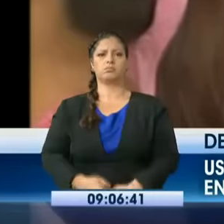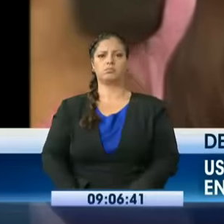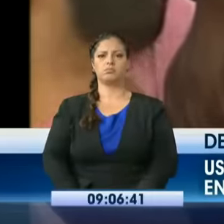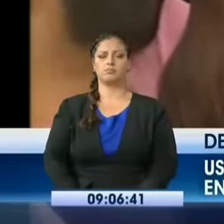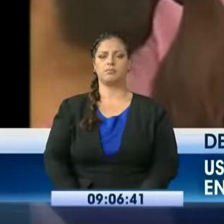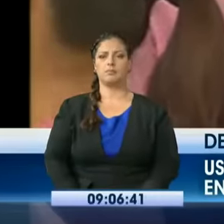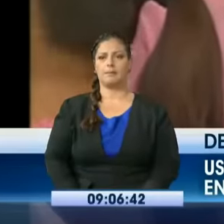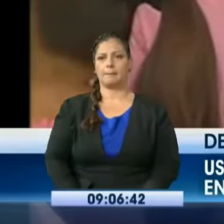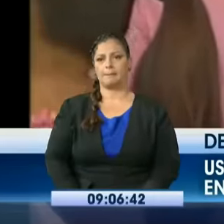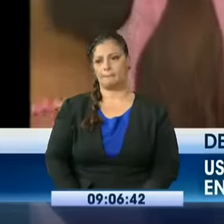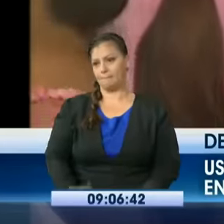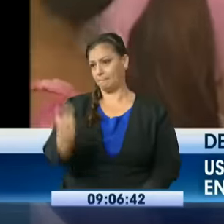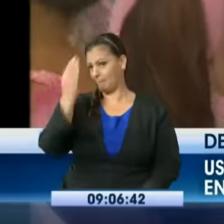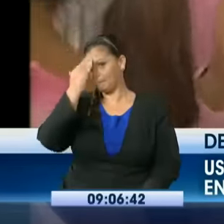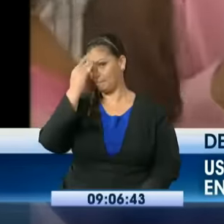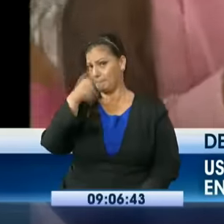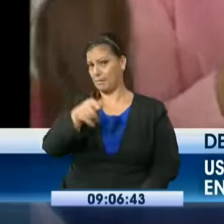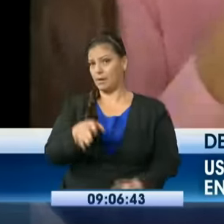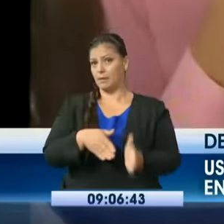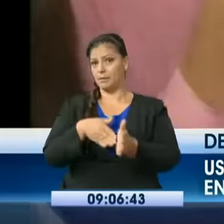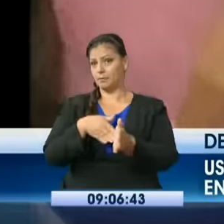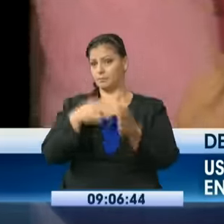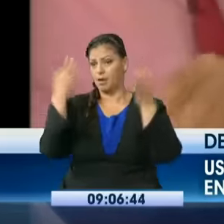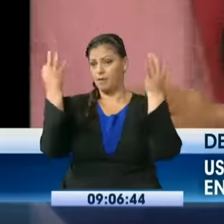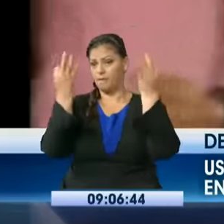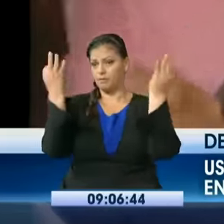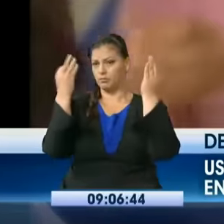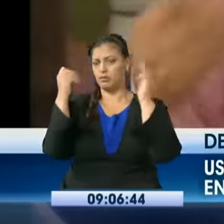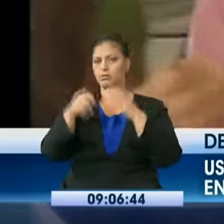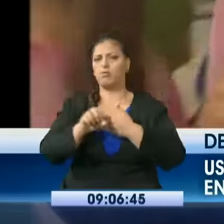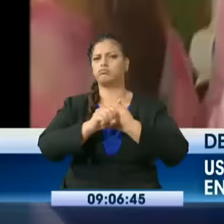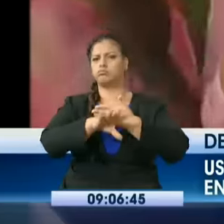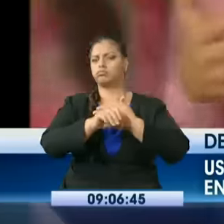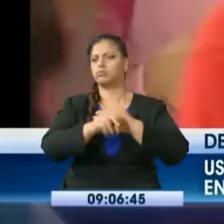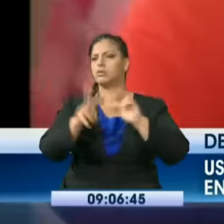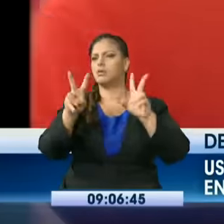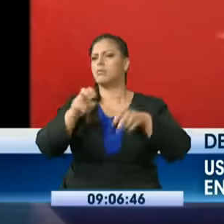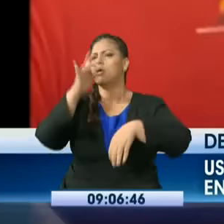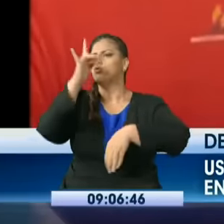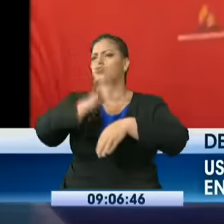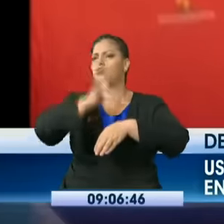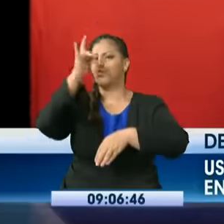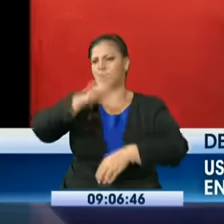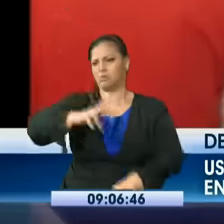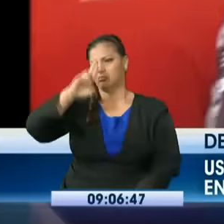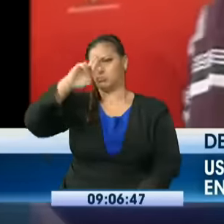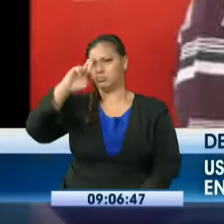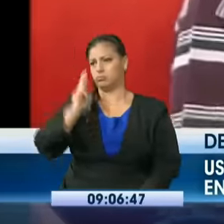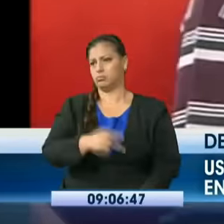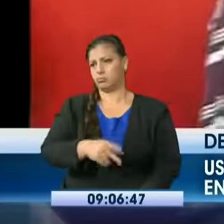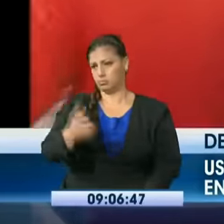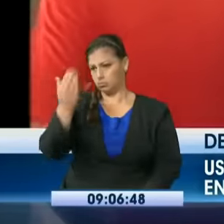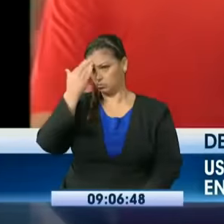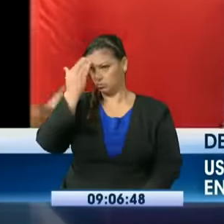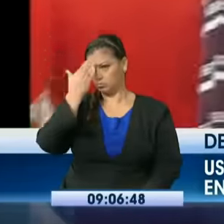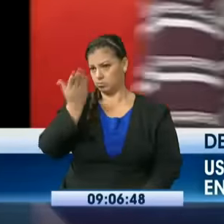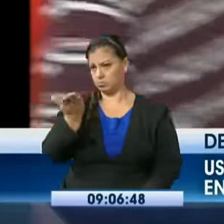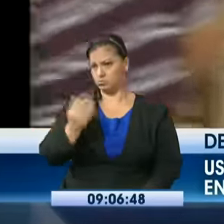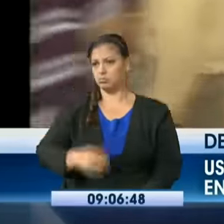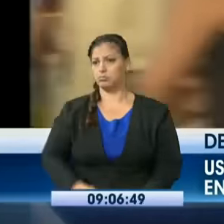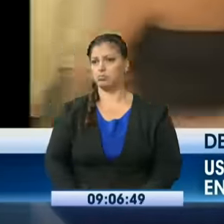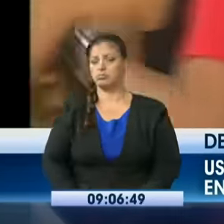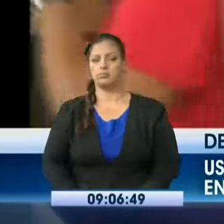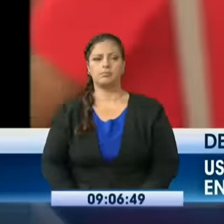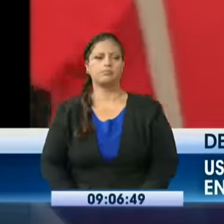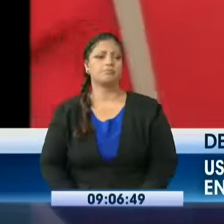Fundación Metrovía que es denominar Que No Te Toque, para que usted también en ese momento denuncie y no quedarse callado, porque vendremos a ser copartícipe de aquello.